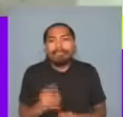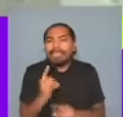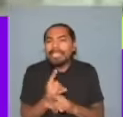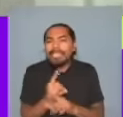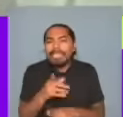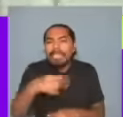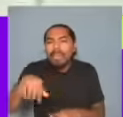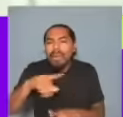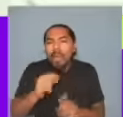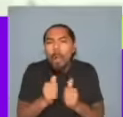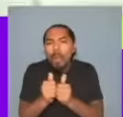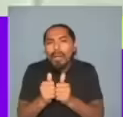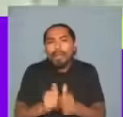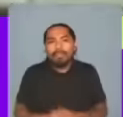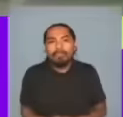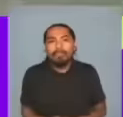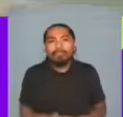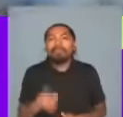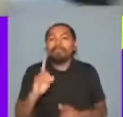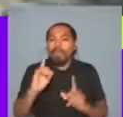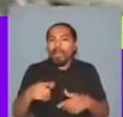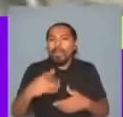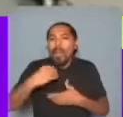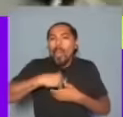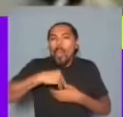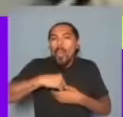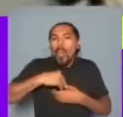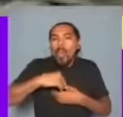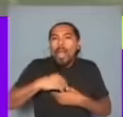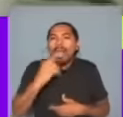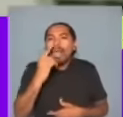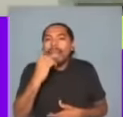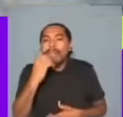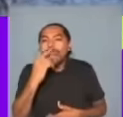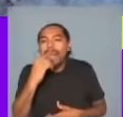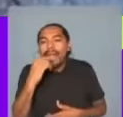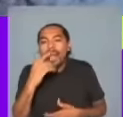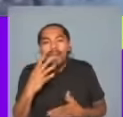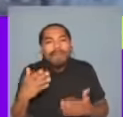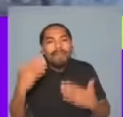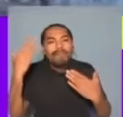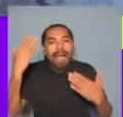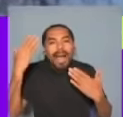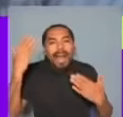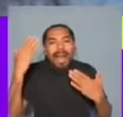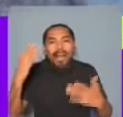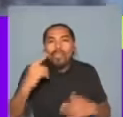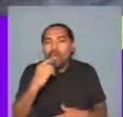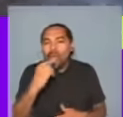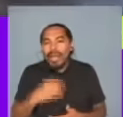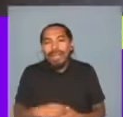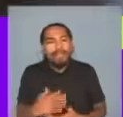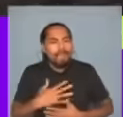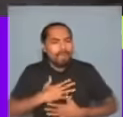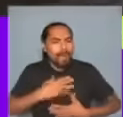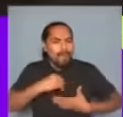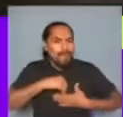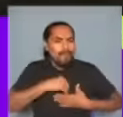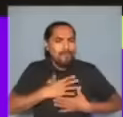al Lobo Jujeño, hincha de los dos equipos. Y bueno, la verdad que un momento